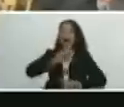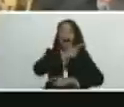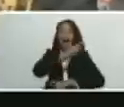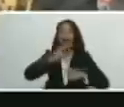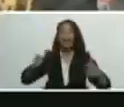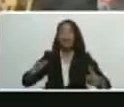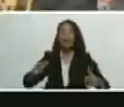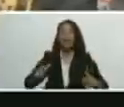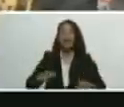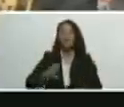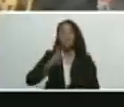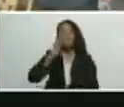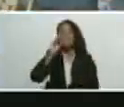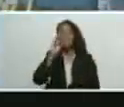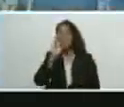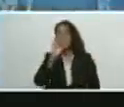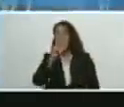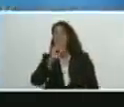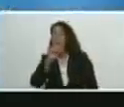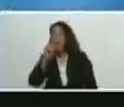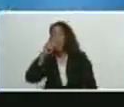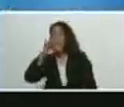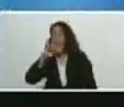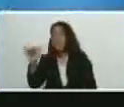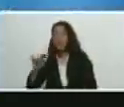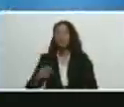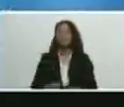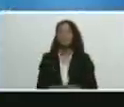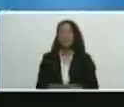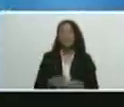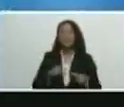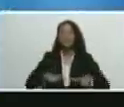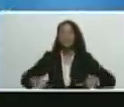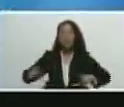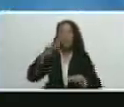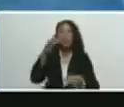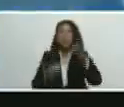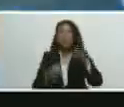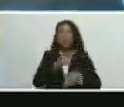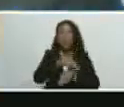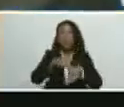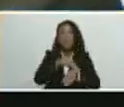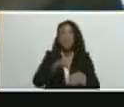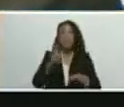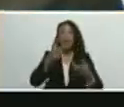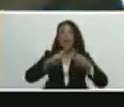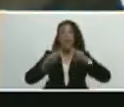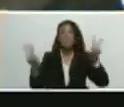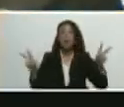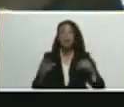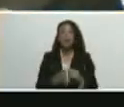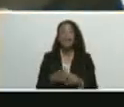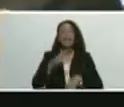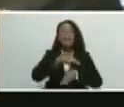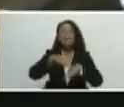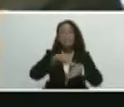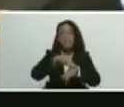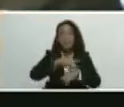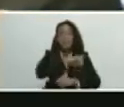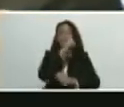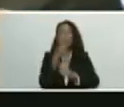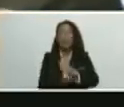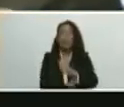Jefe Vladimir Padrino López, Vicepresidente Sectorial de Soberanía, Seguridad y Paz y Ministro del